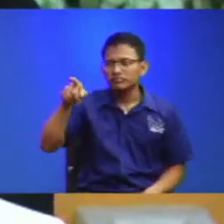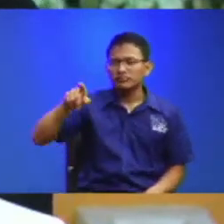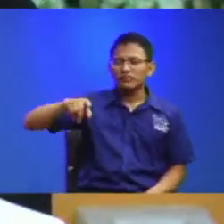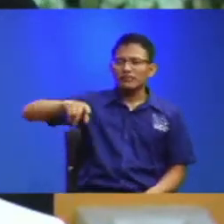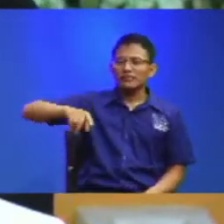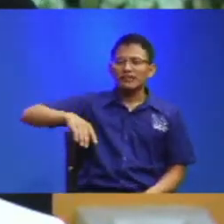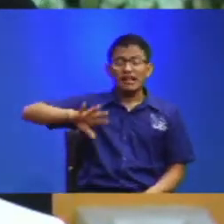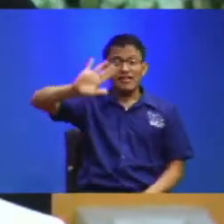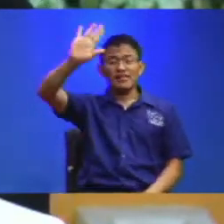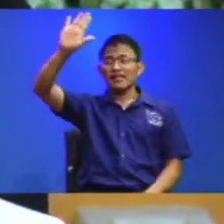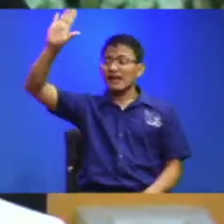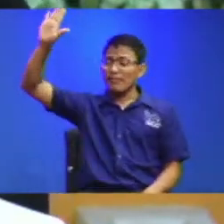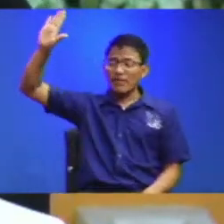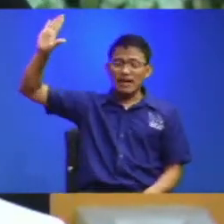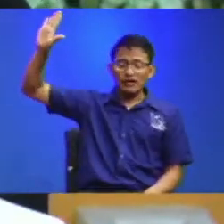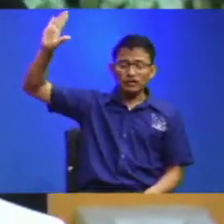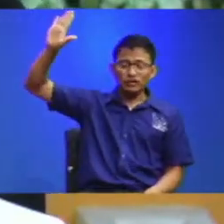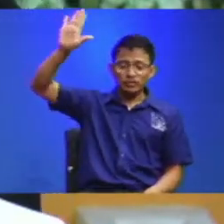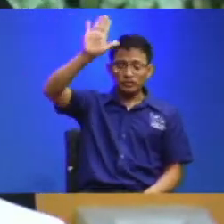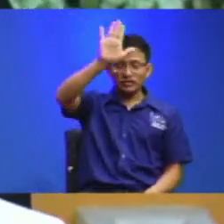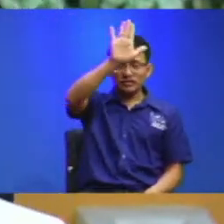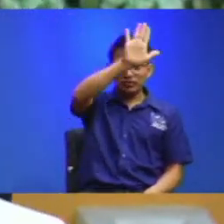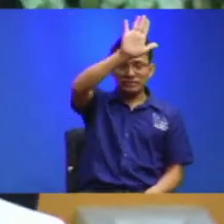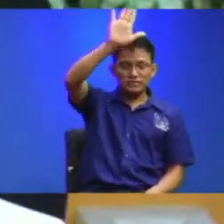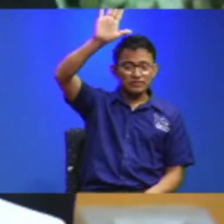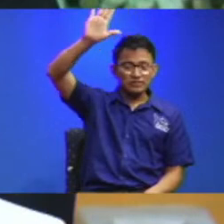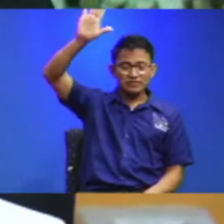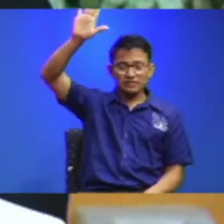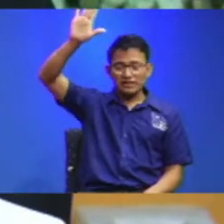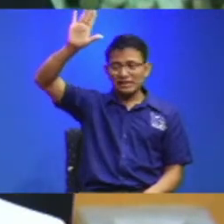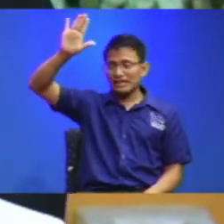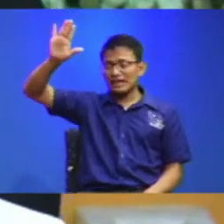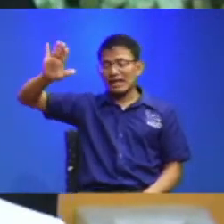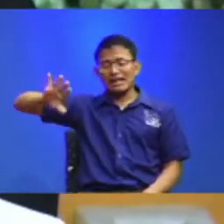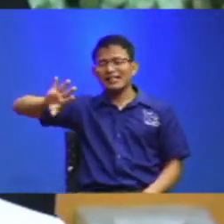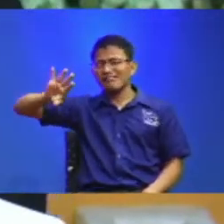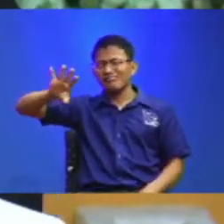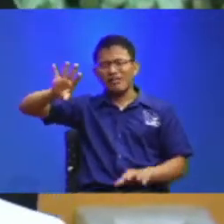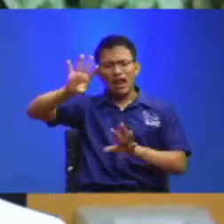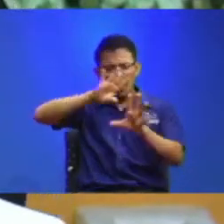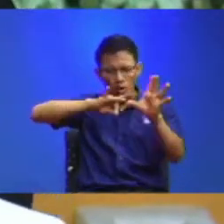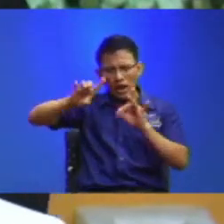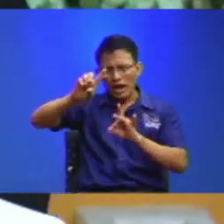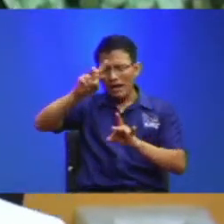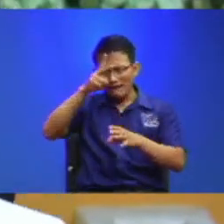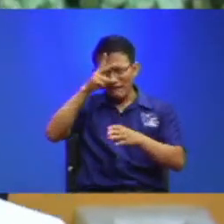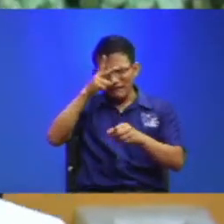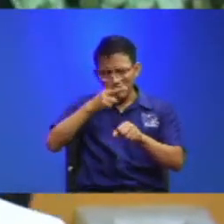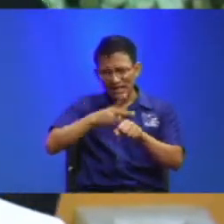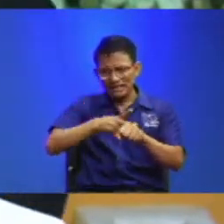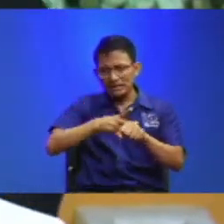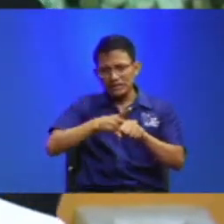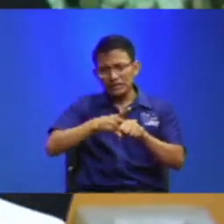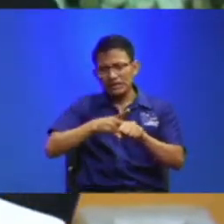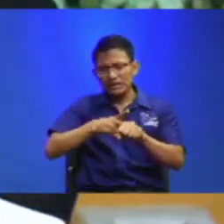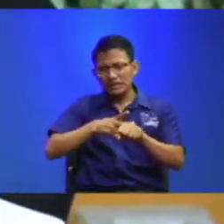traicionados en una iglesia. Levanten la mano todos los que alguna vez los han traicionado. Yo le aseguro que